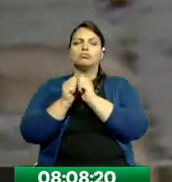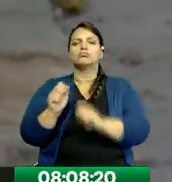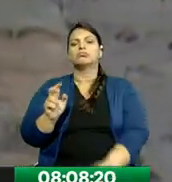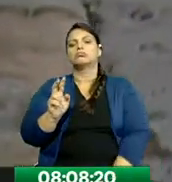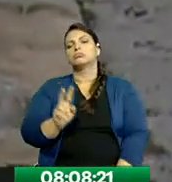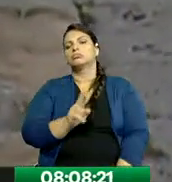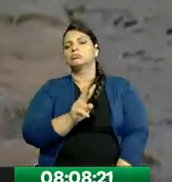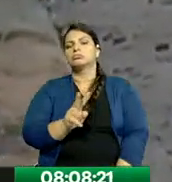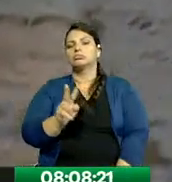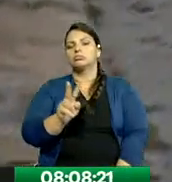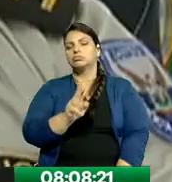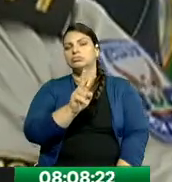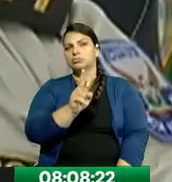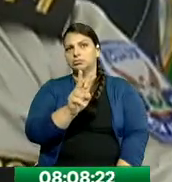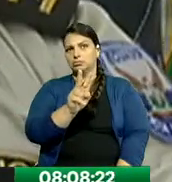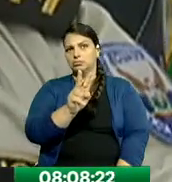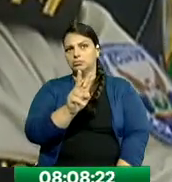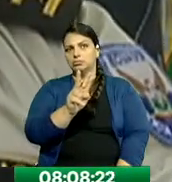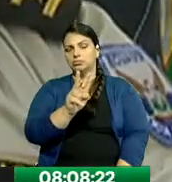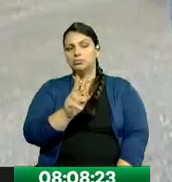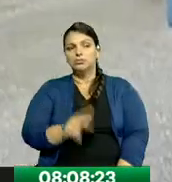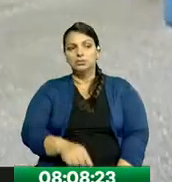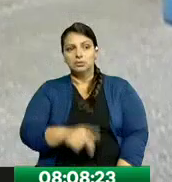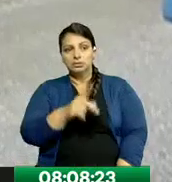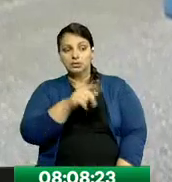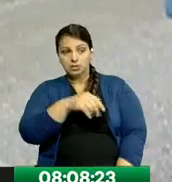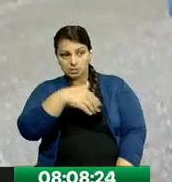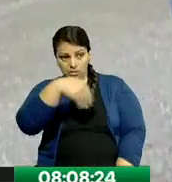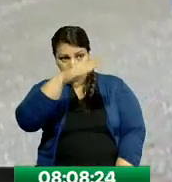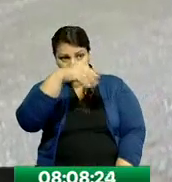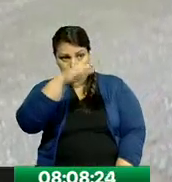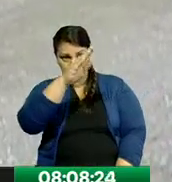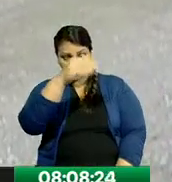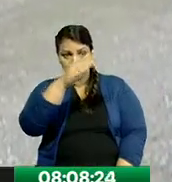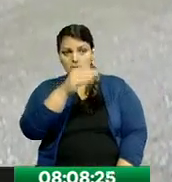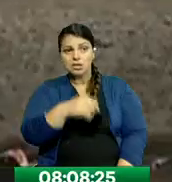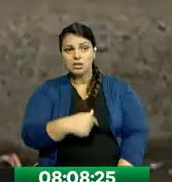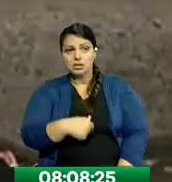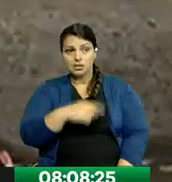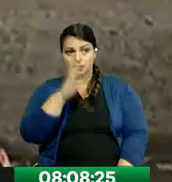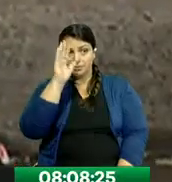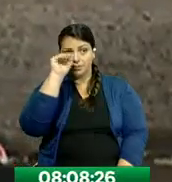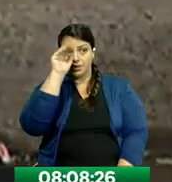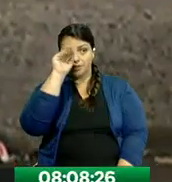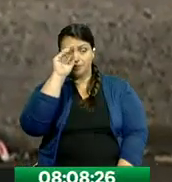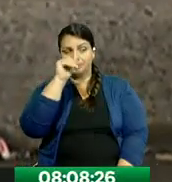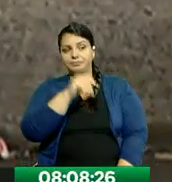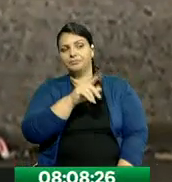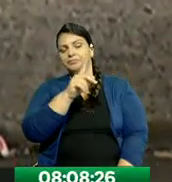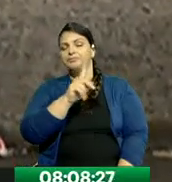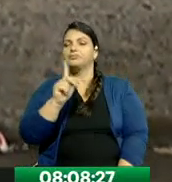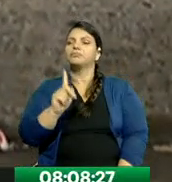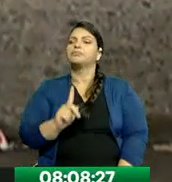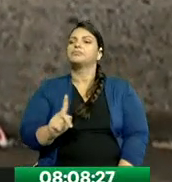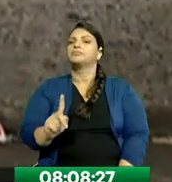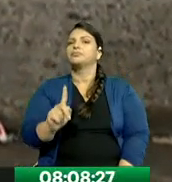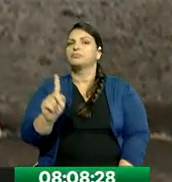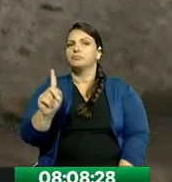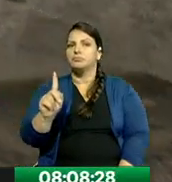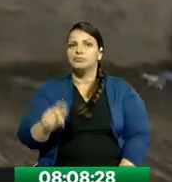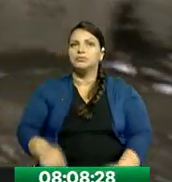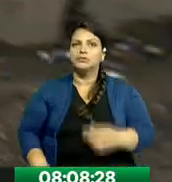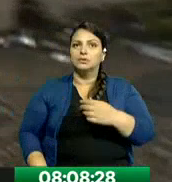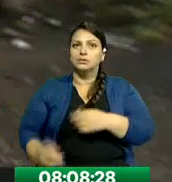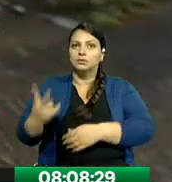acompañaba su hijo Kevin. Fue trasladado al hospital de Elías, donde se recupera. También tenemos conocimiento de que tanto víctima como